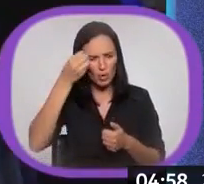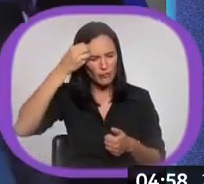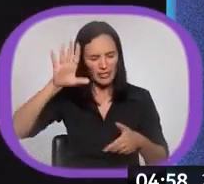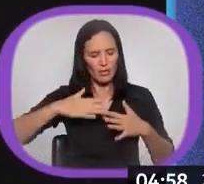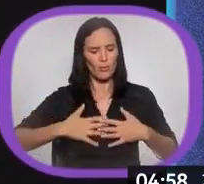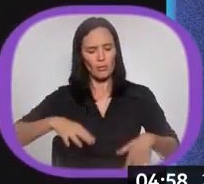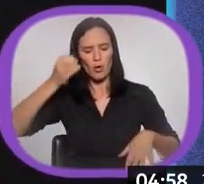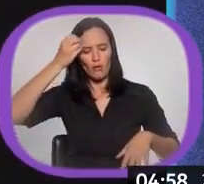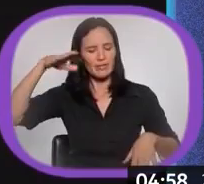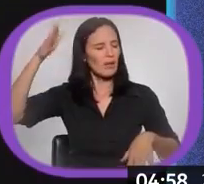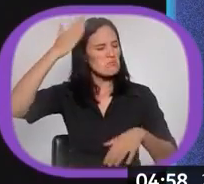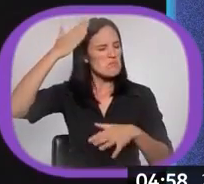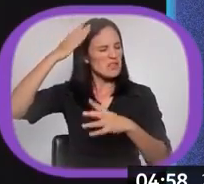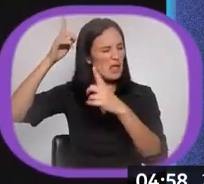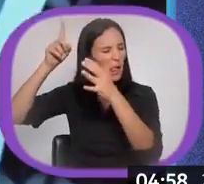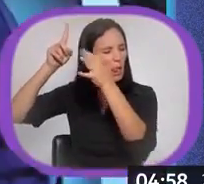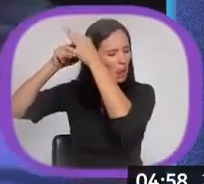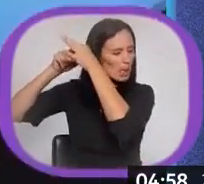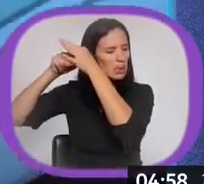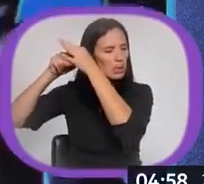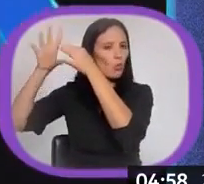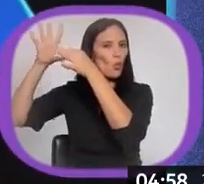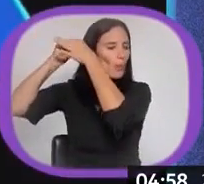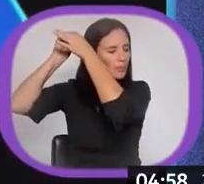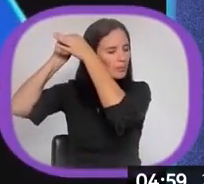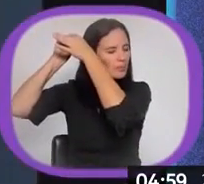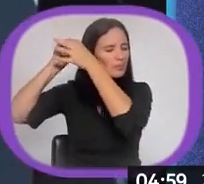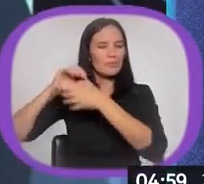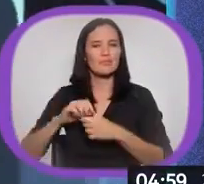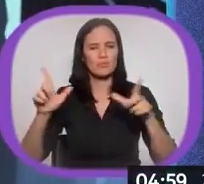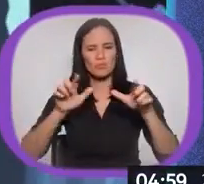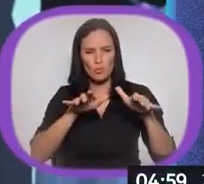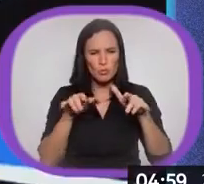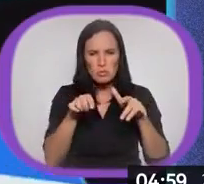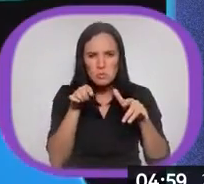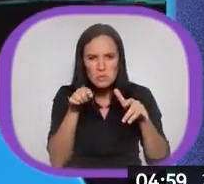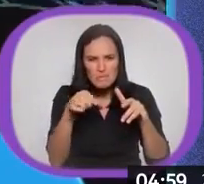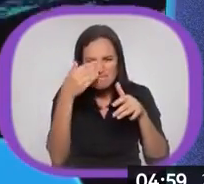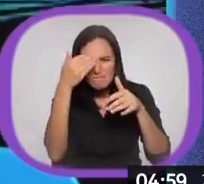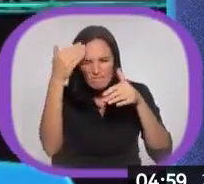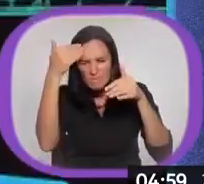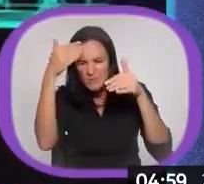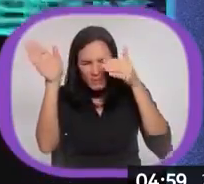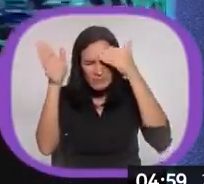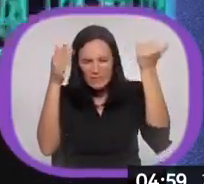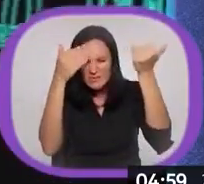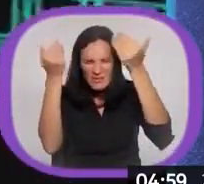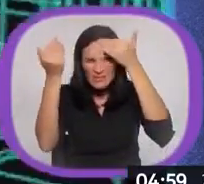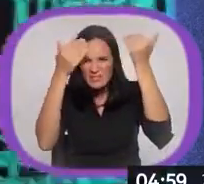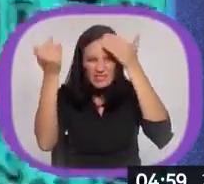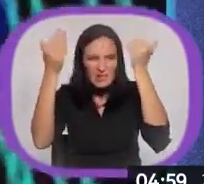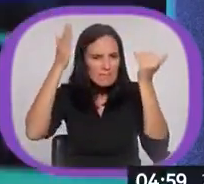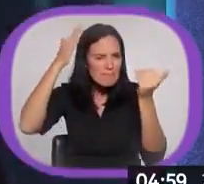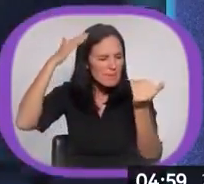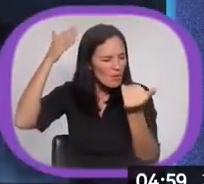Olvidar el cuerpo y afectar la mente. ¡Tancor, computadora! Borra todos los archivos de la memoria de los